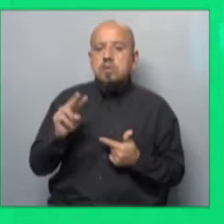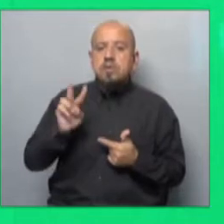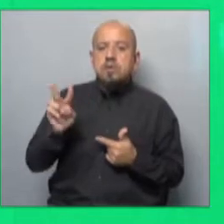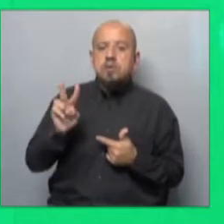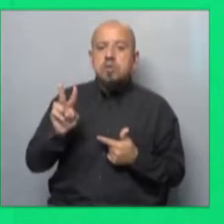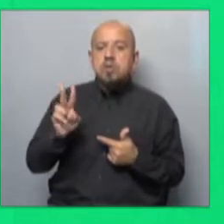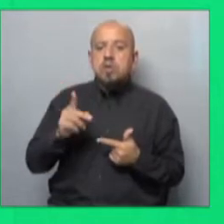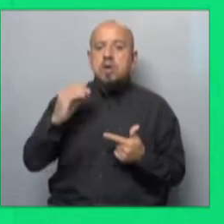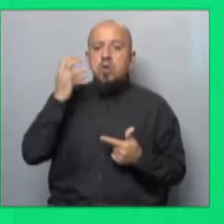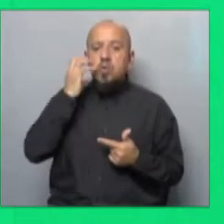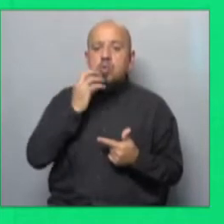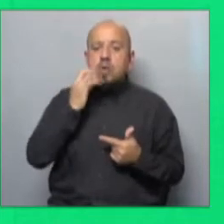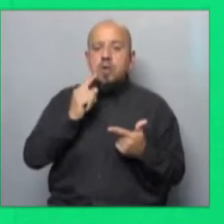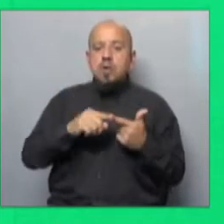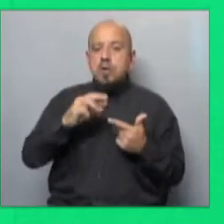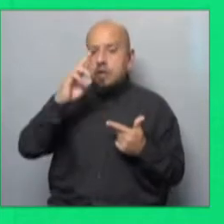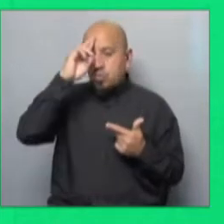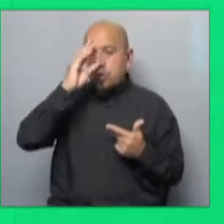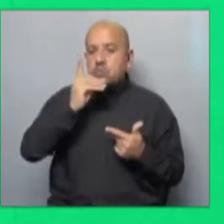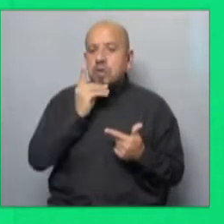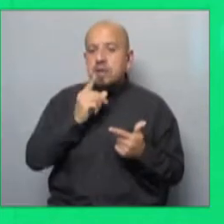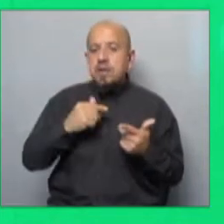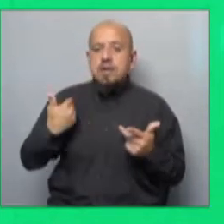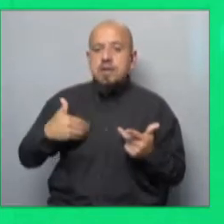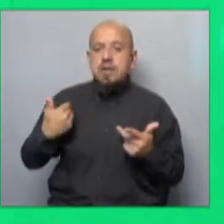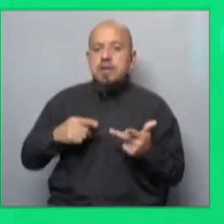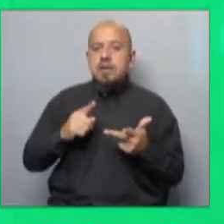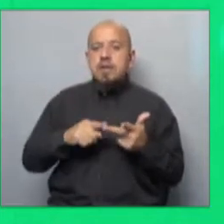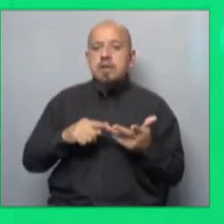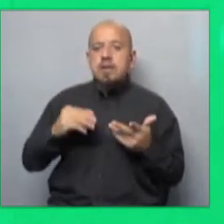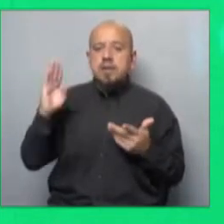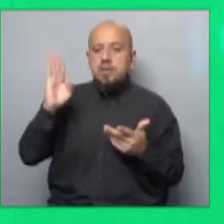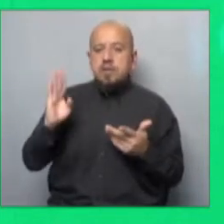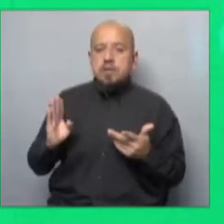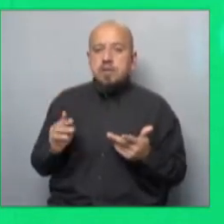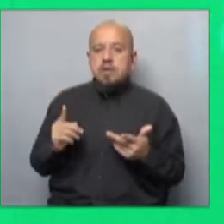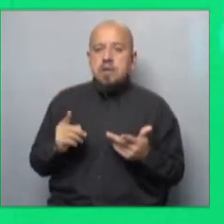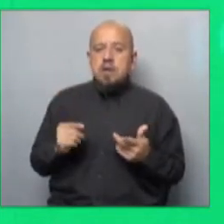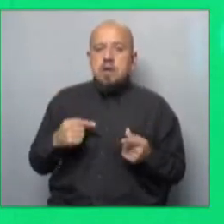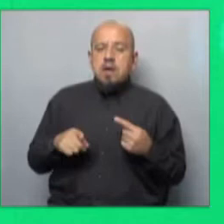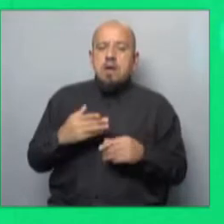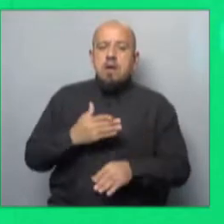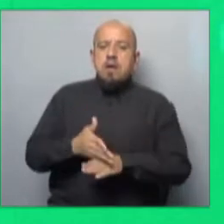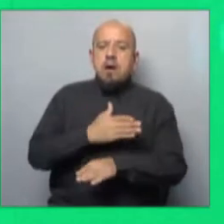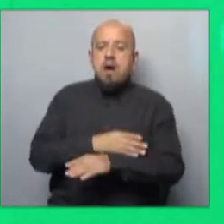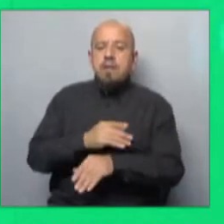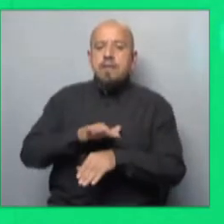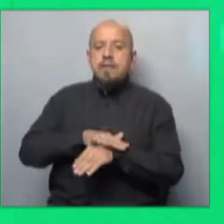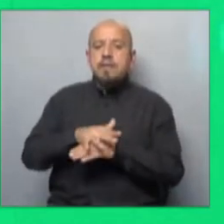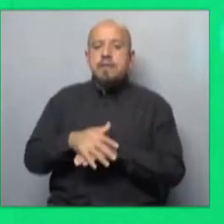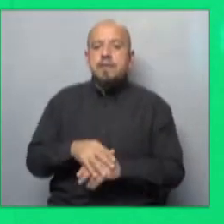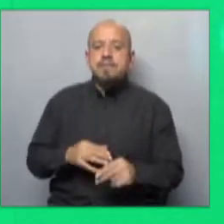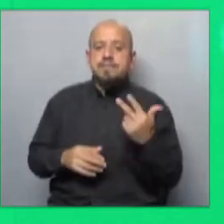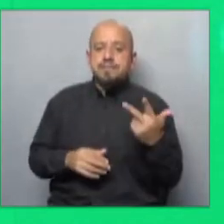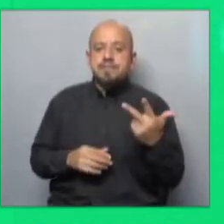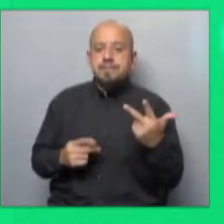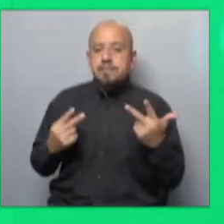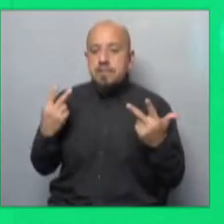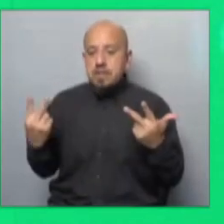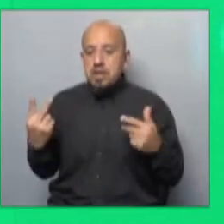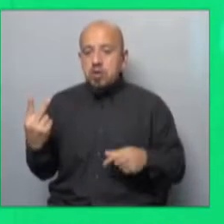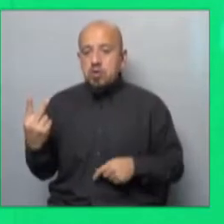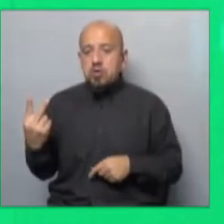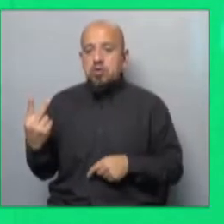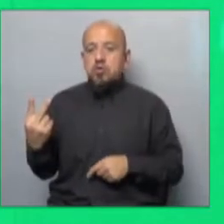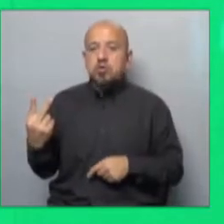la cubana la dominicana la argentina y la brasilera antes de la pandemia dos de cada tres migrantes que iniciaban